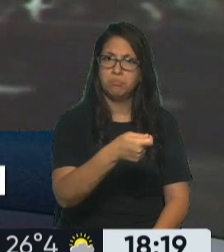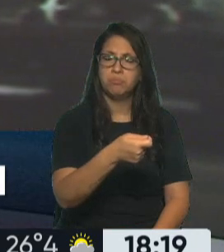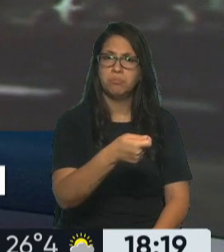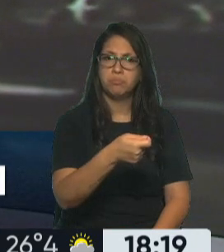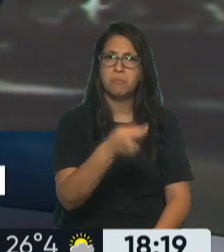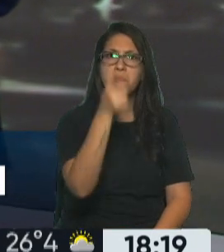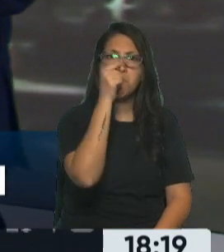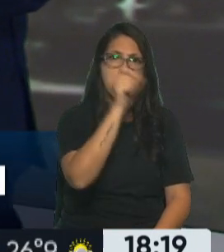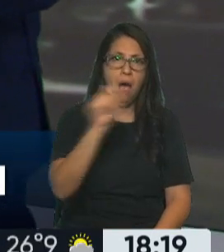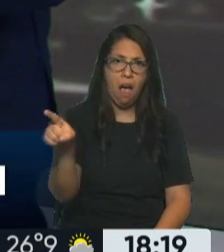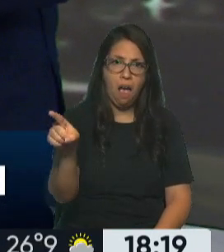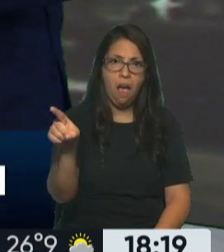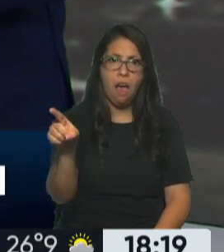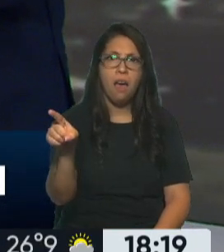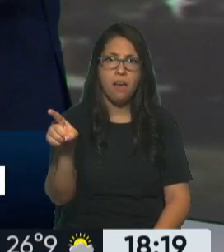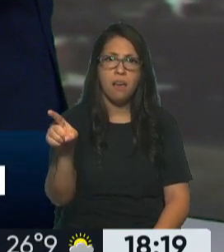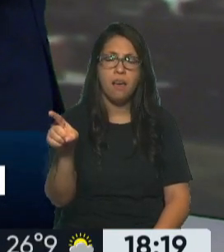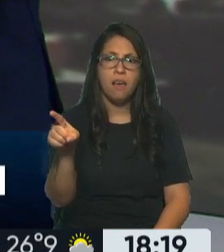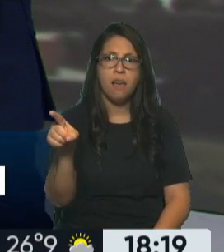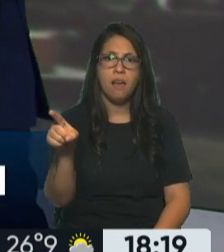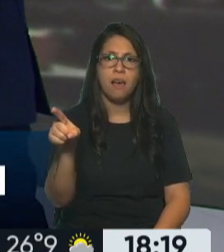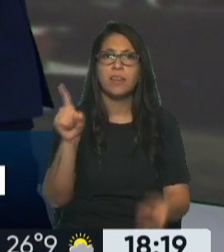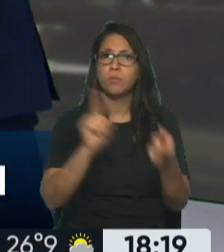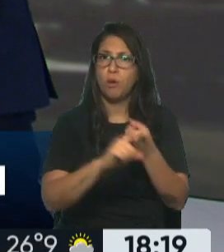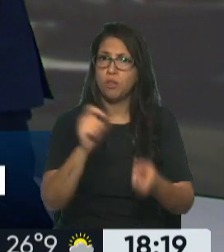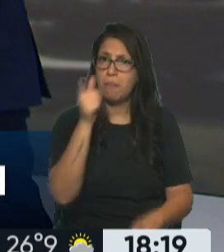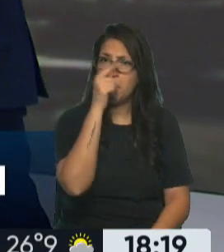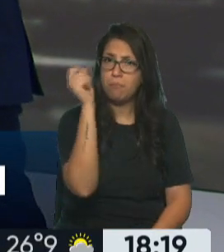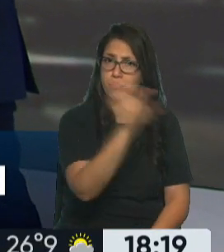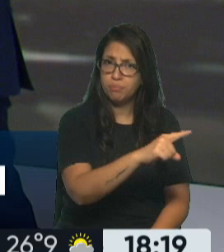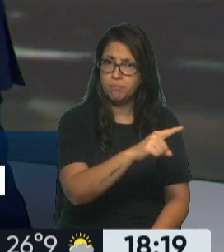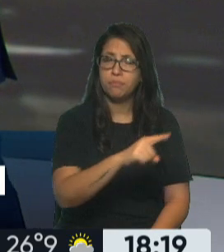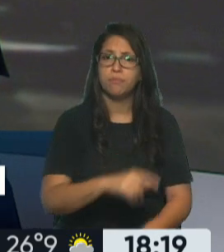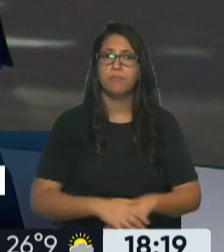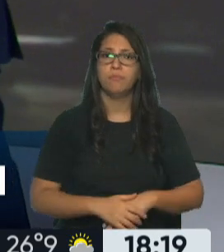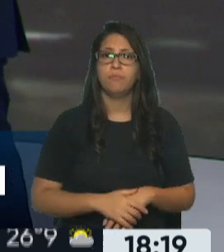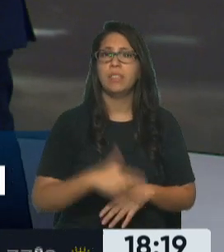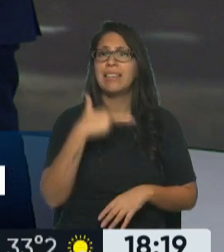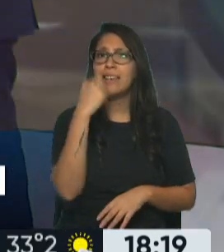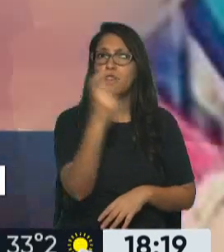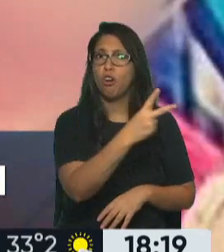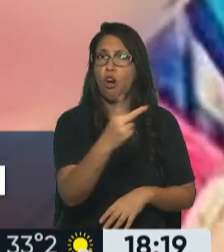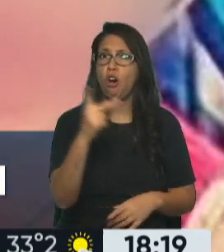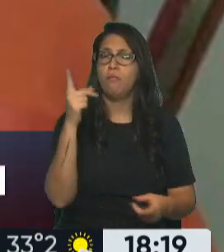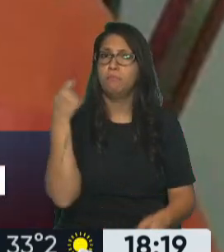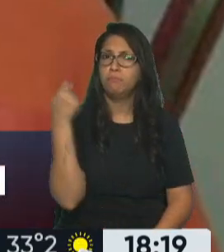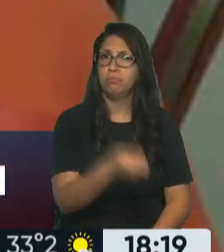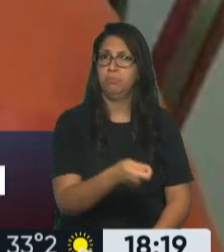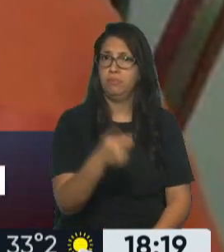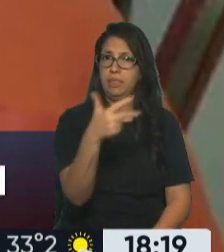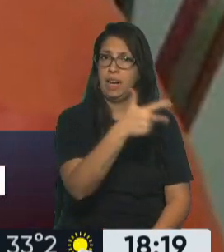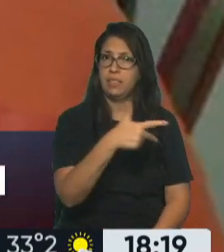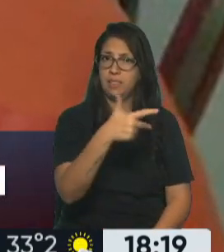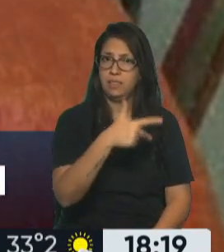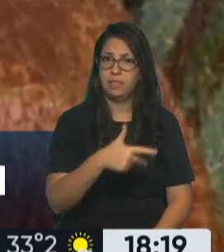al padre, a la esposa del padre y al hijo de ambos. Todo esto